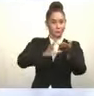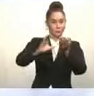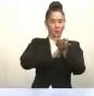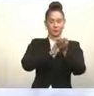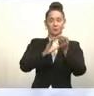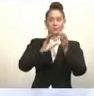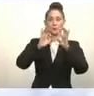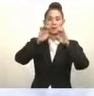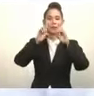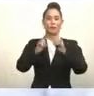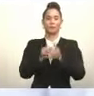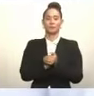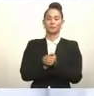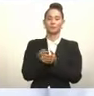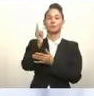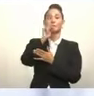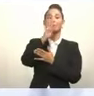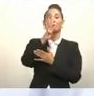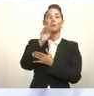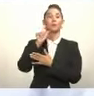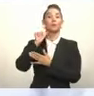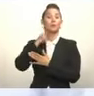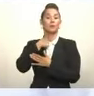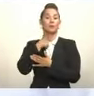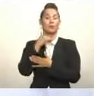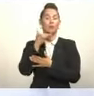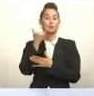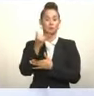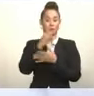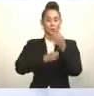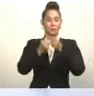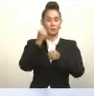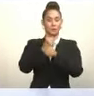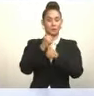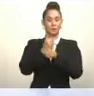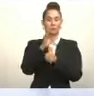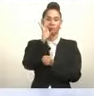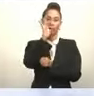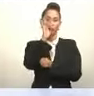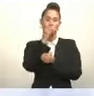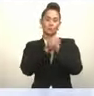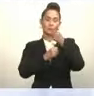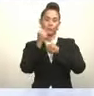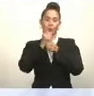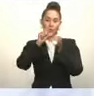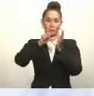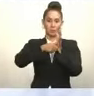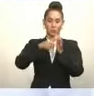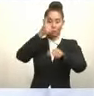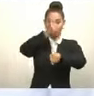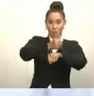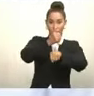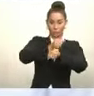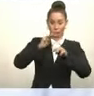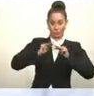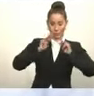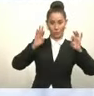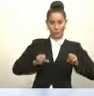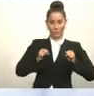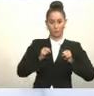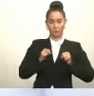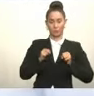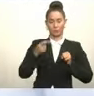El 24 de agosto de este año, 8 días después de asumir la dirección del Ministerio de Educación, presentamos